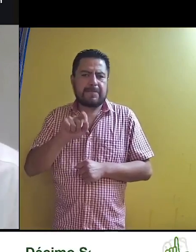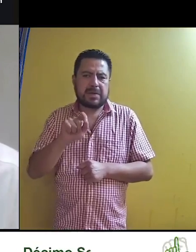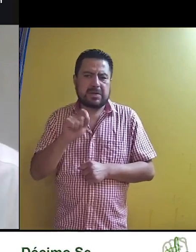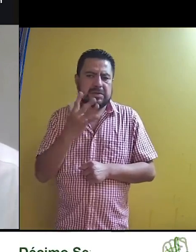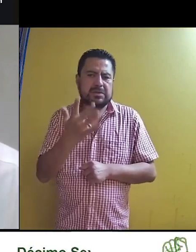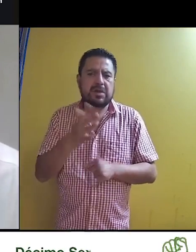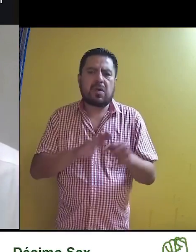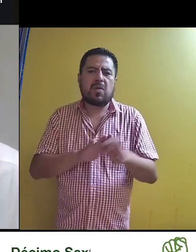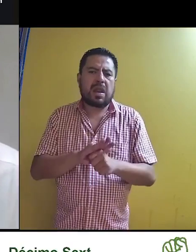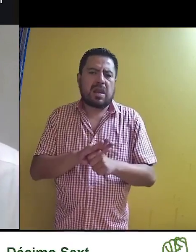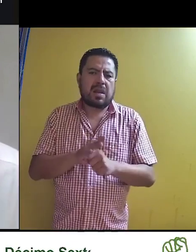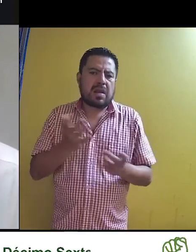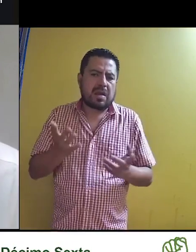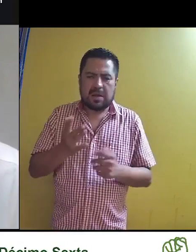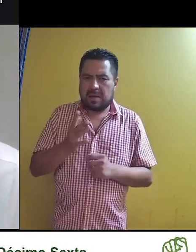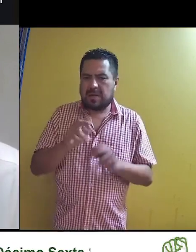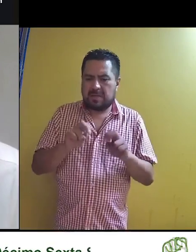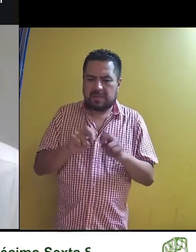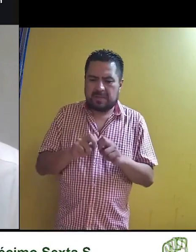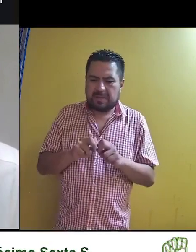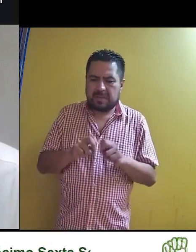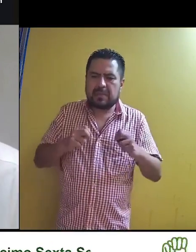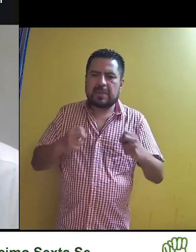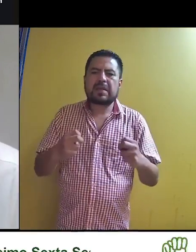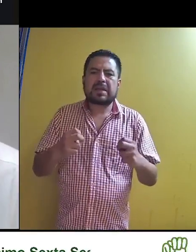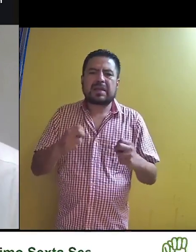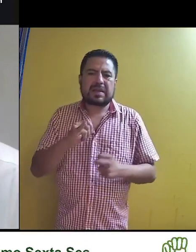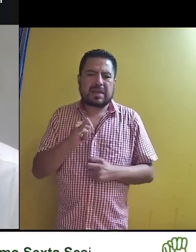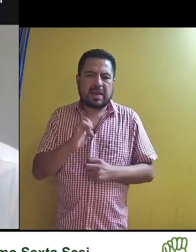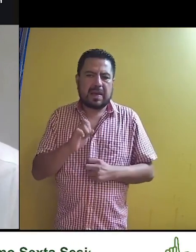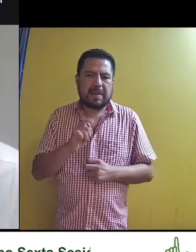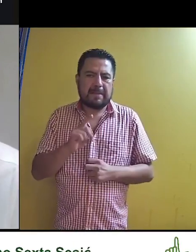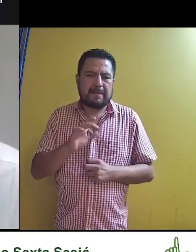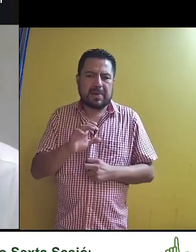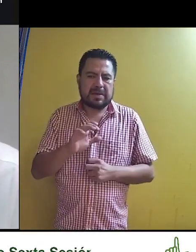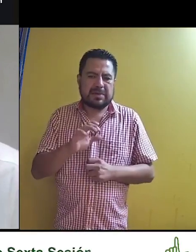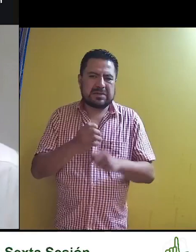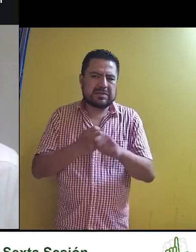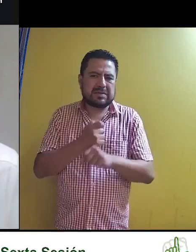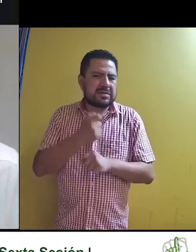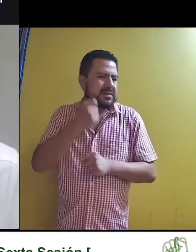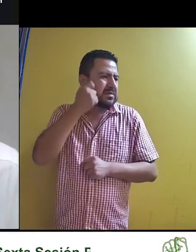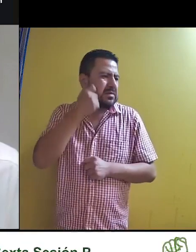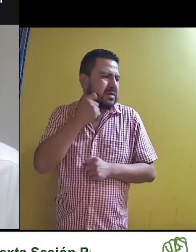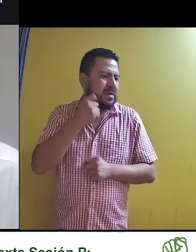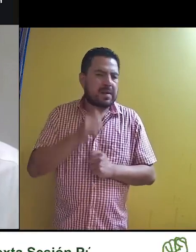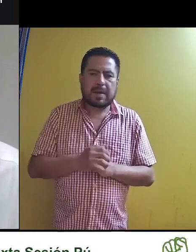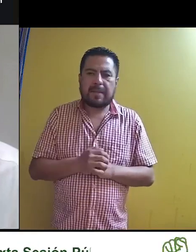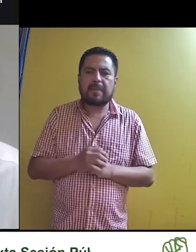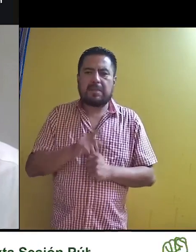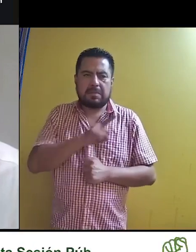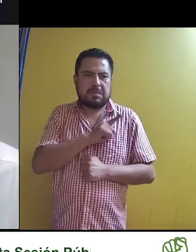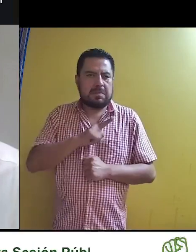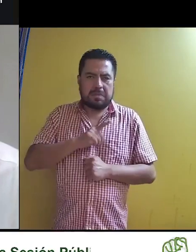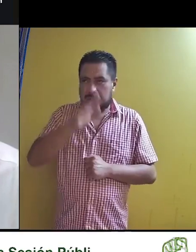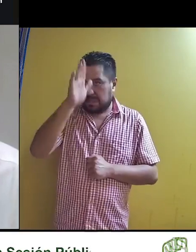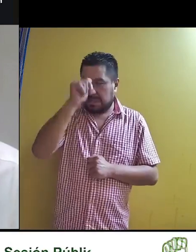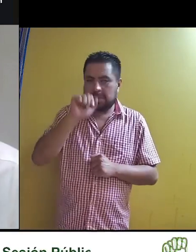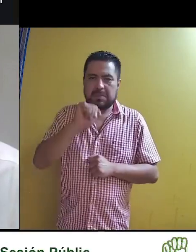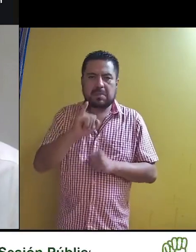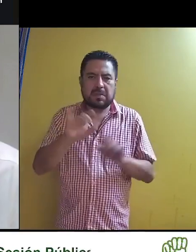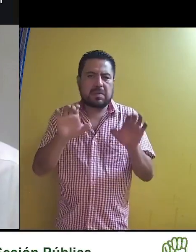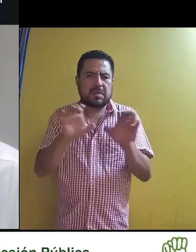012-SO/31-03-2025, en la que el Consejo General del Instituto Electoral y de Participación Ciudadana del Estado tuvo por acreditada la